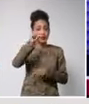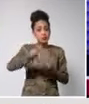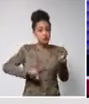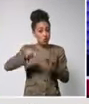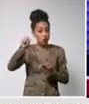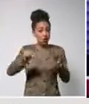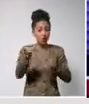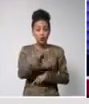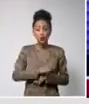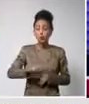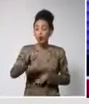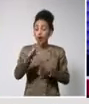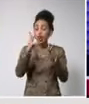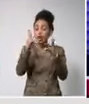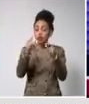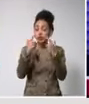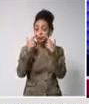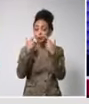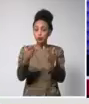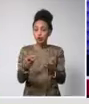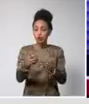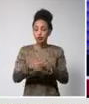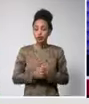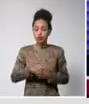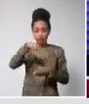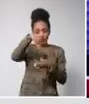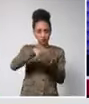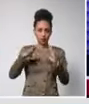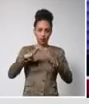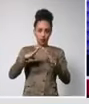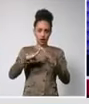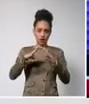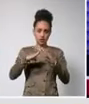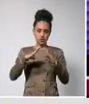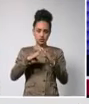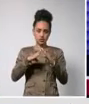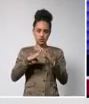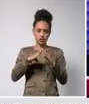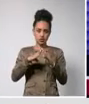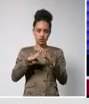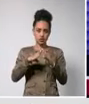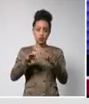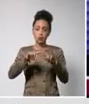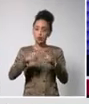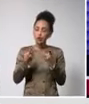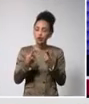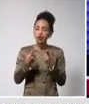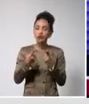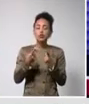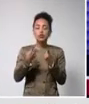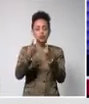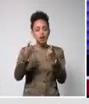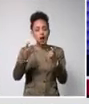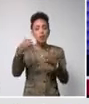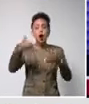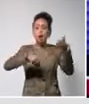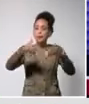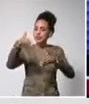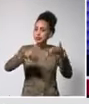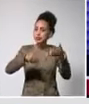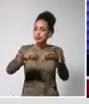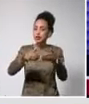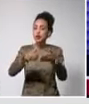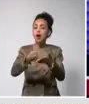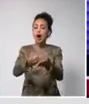prácticamente un número importante en su domicilio, lo cual recabamos la participación y el apoyo en el control de